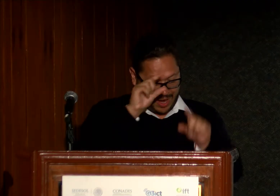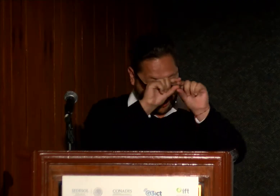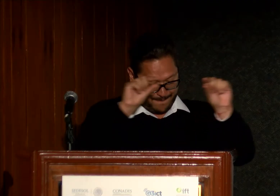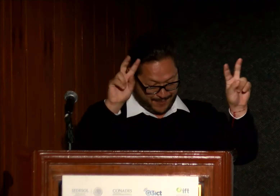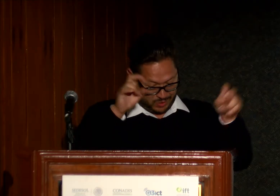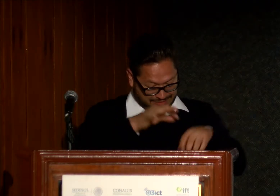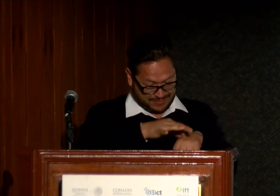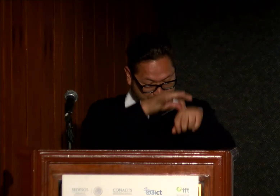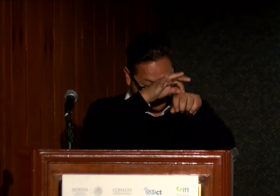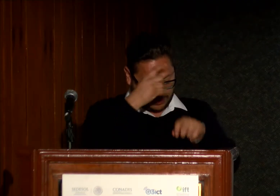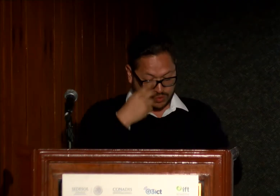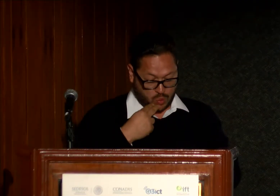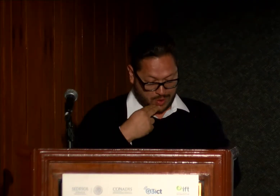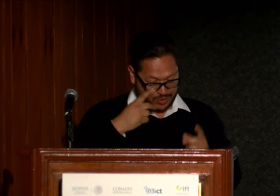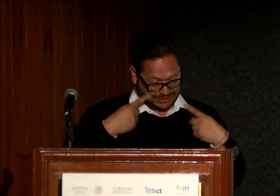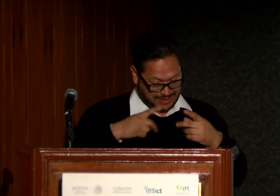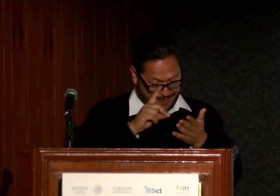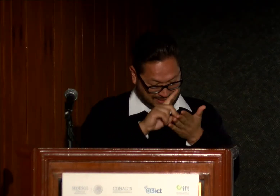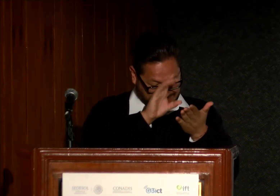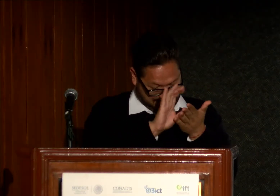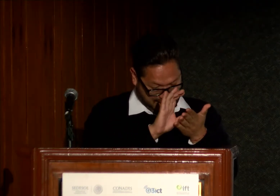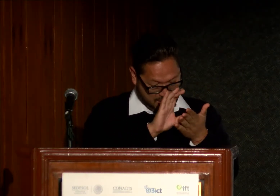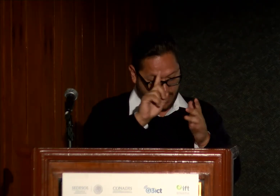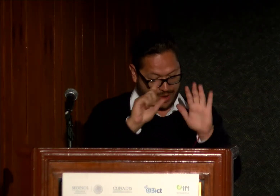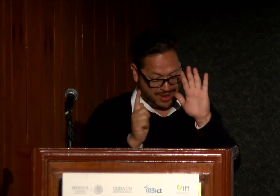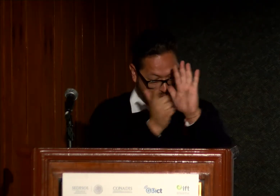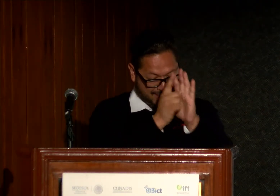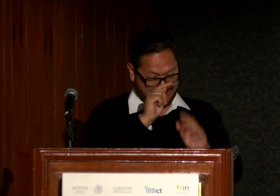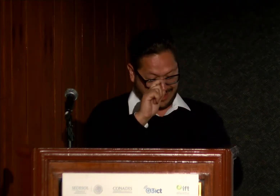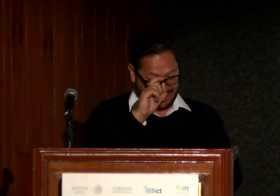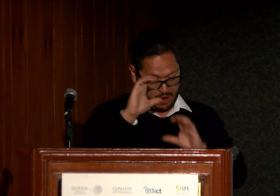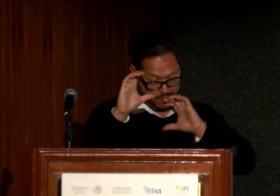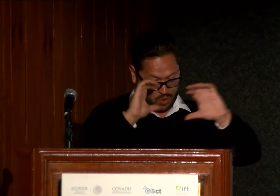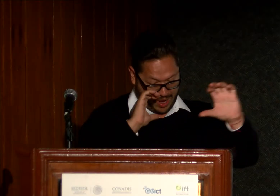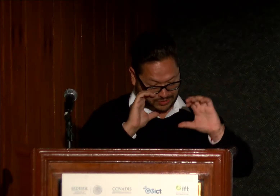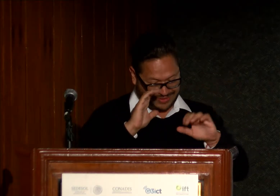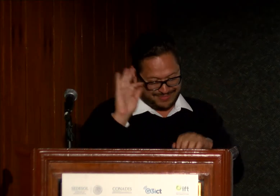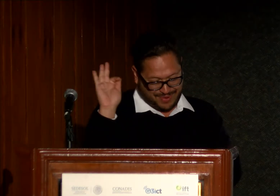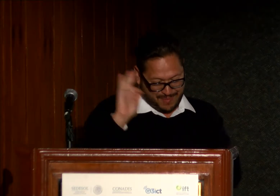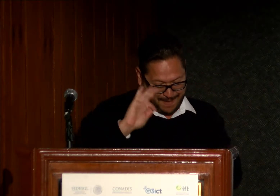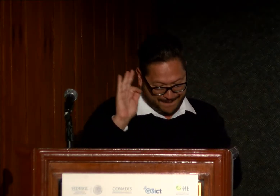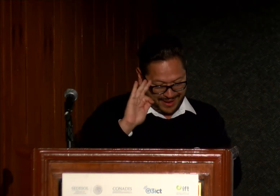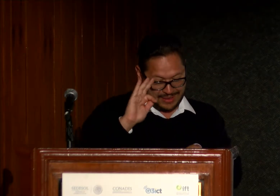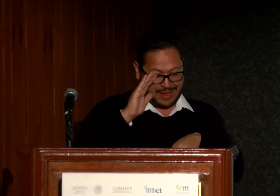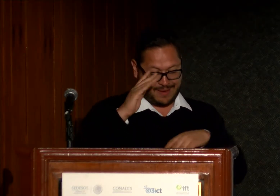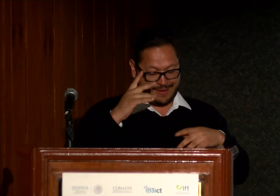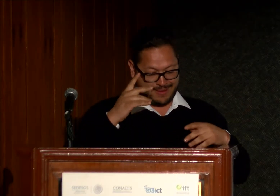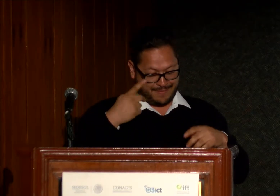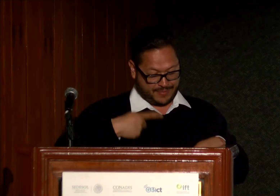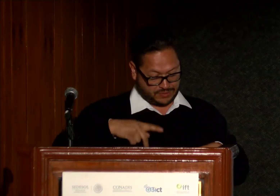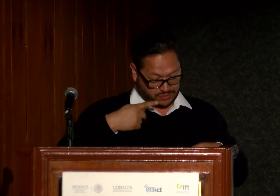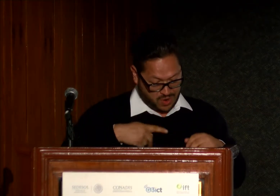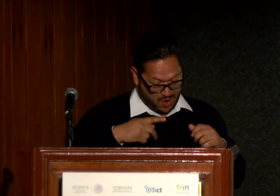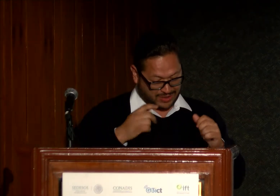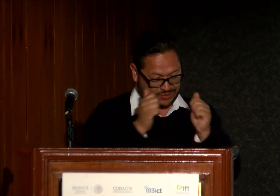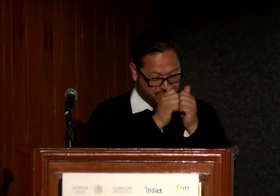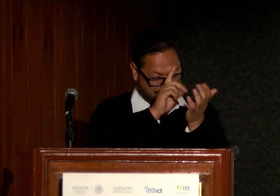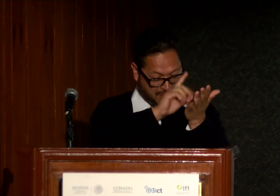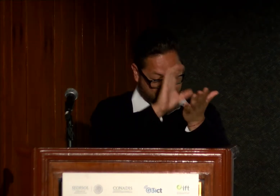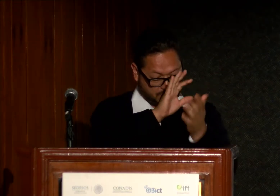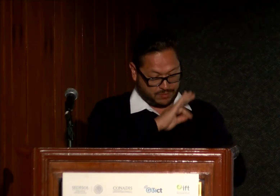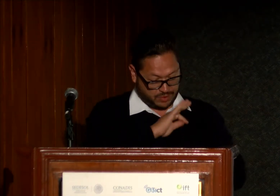ahora contemos con un capítulo específico para los usuarios con discapacidad en una ley de telecomunicaciones, es